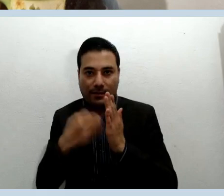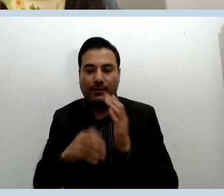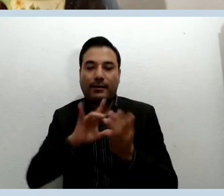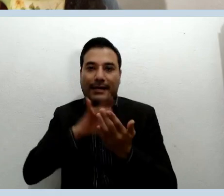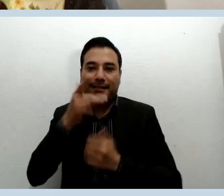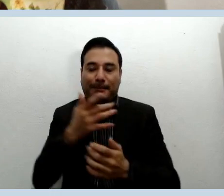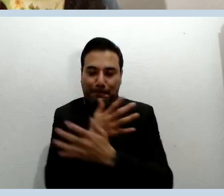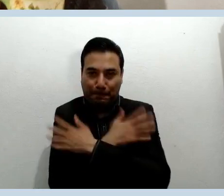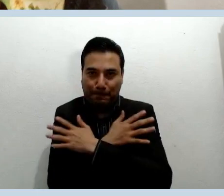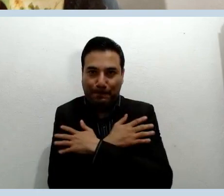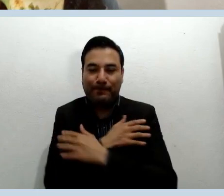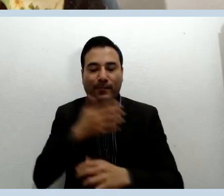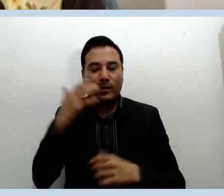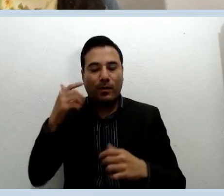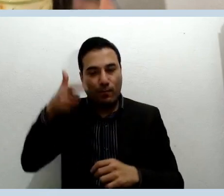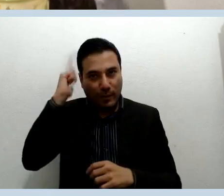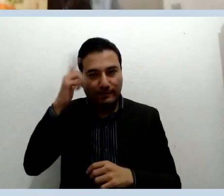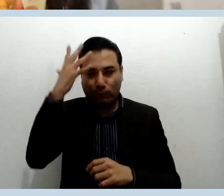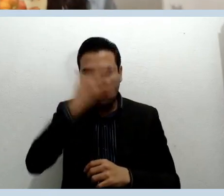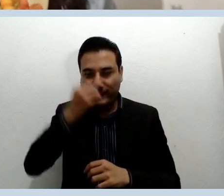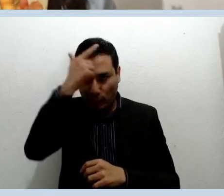tengan una linda